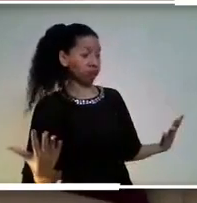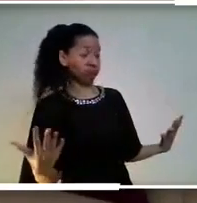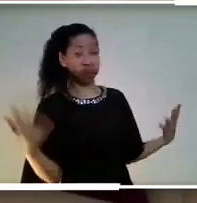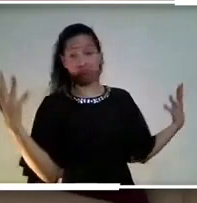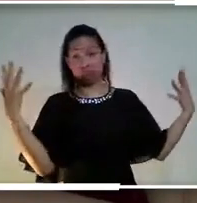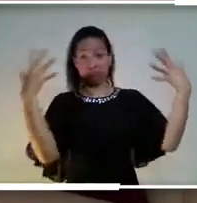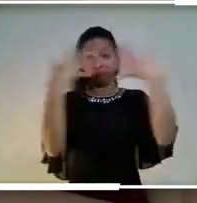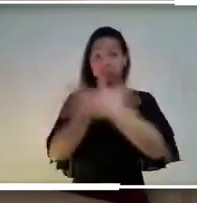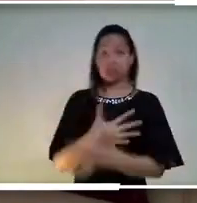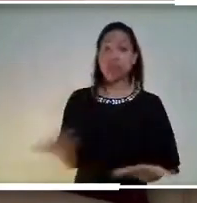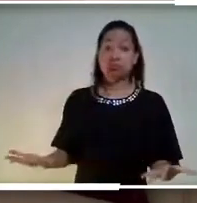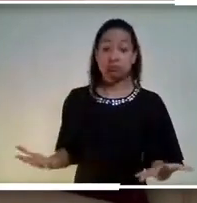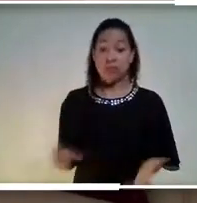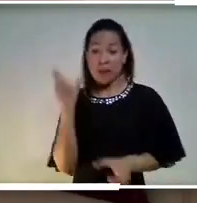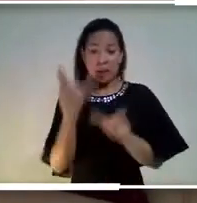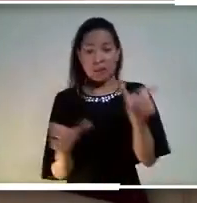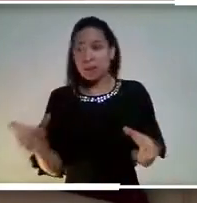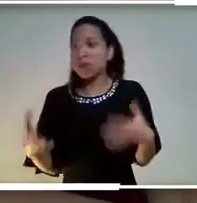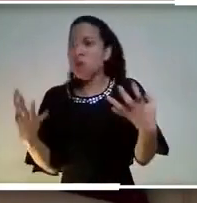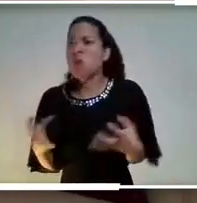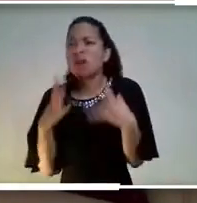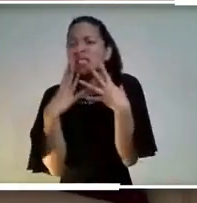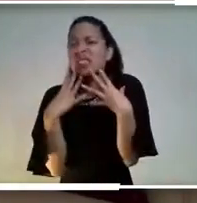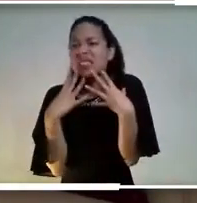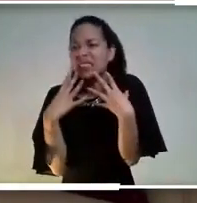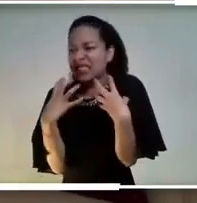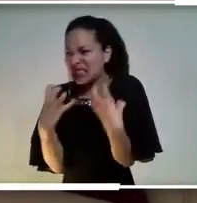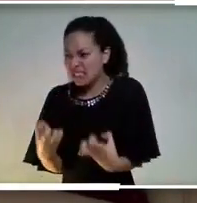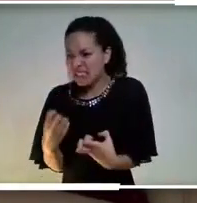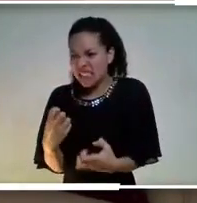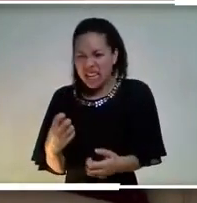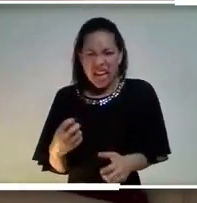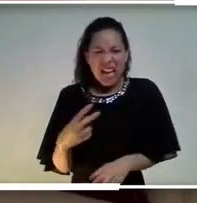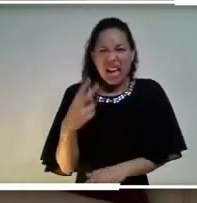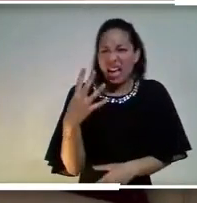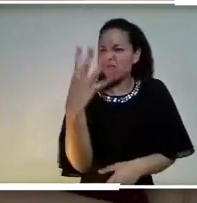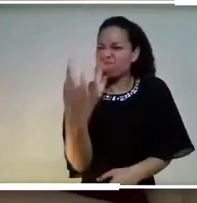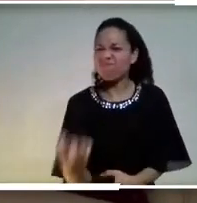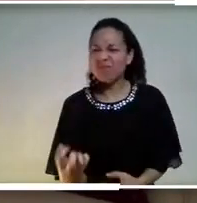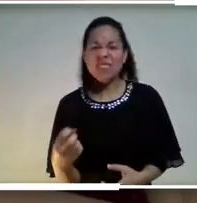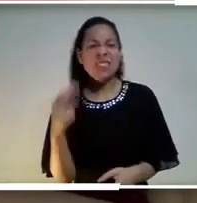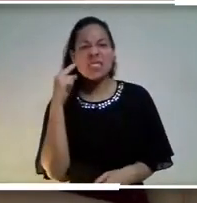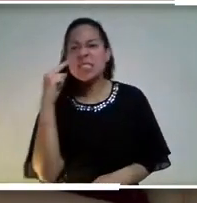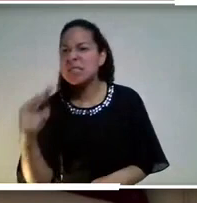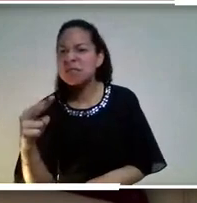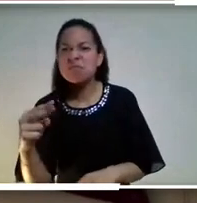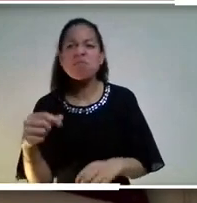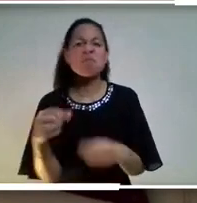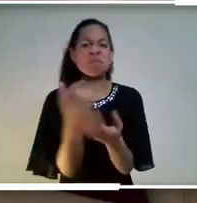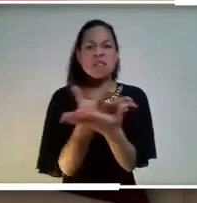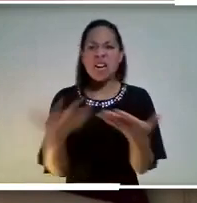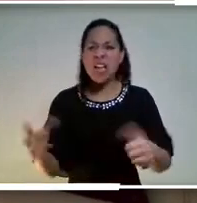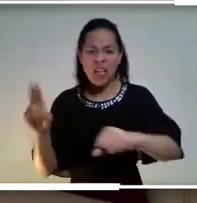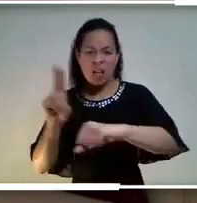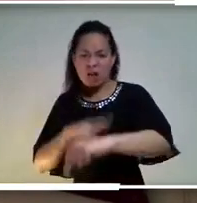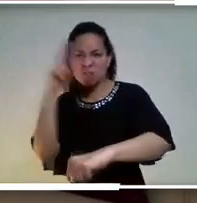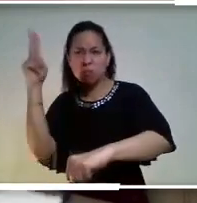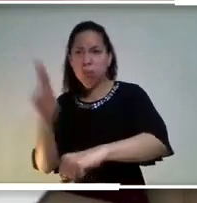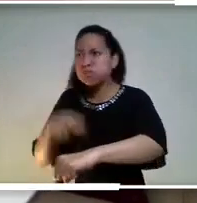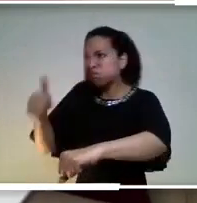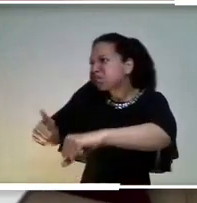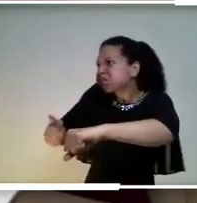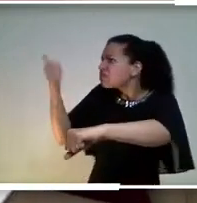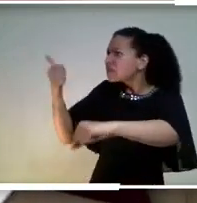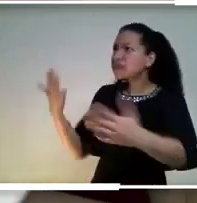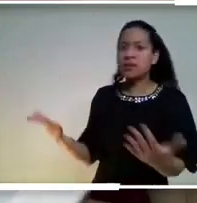hoy por ver cosas sobrenaturales espectaculares y el sabe cómo satisfacer esa curiosidad y continuamente